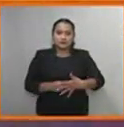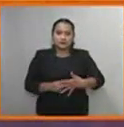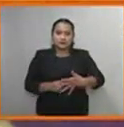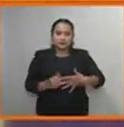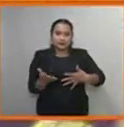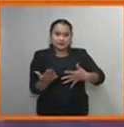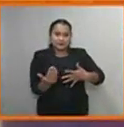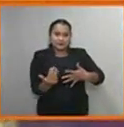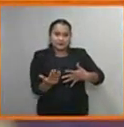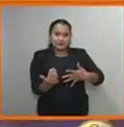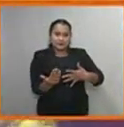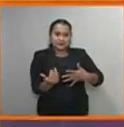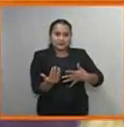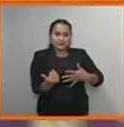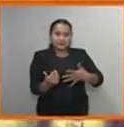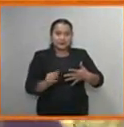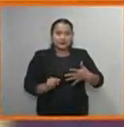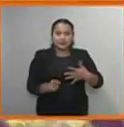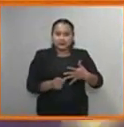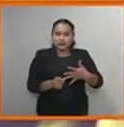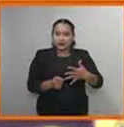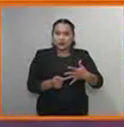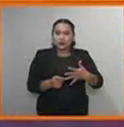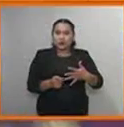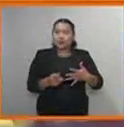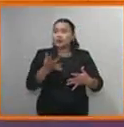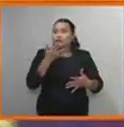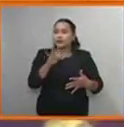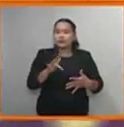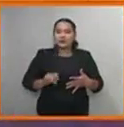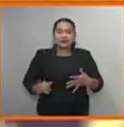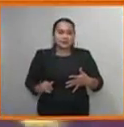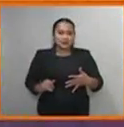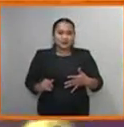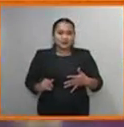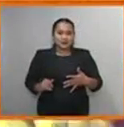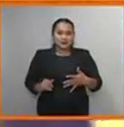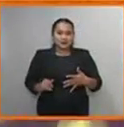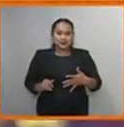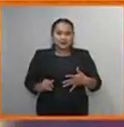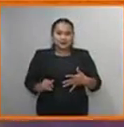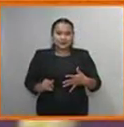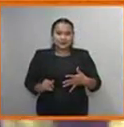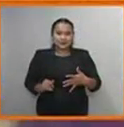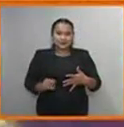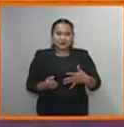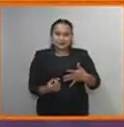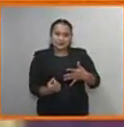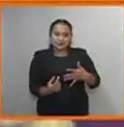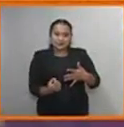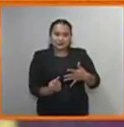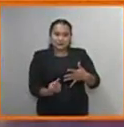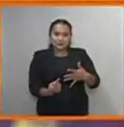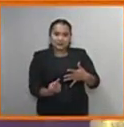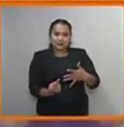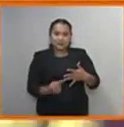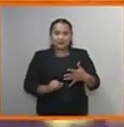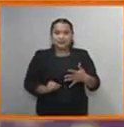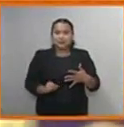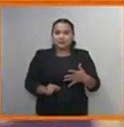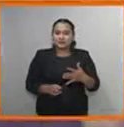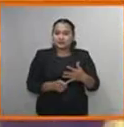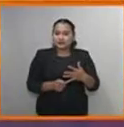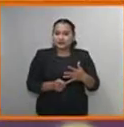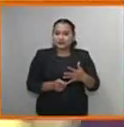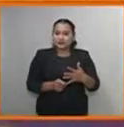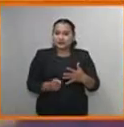15, cuarto número millonario, mucha suerte. Porque este es el 11, conoceremos nuestro quinto